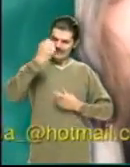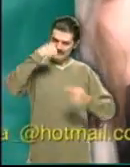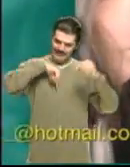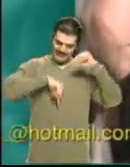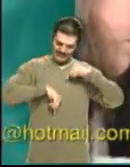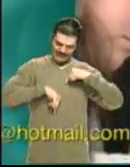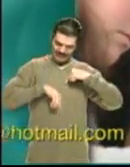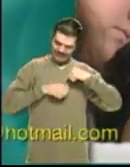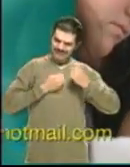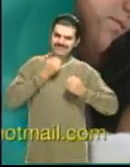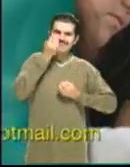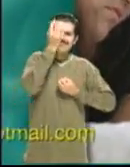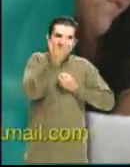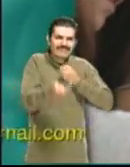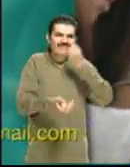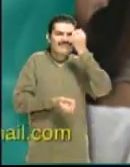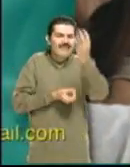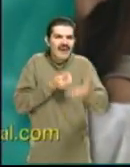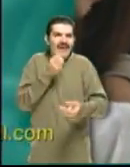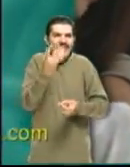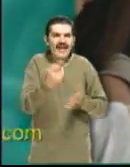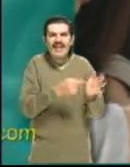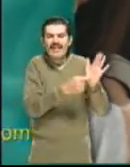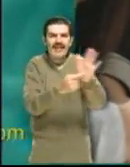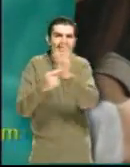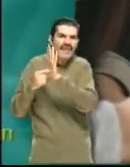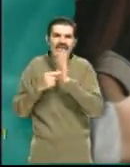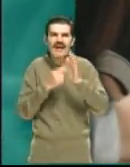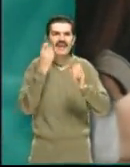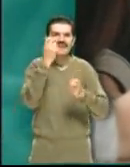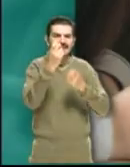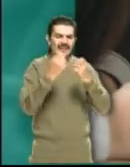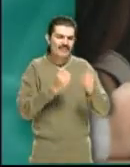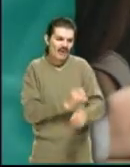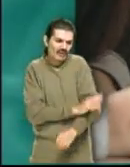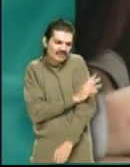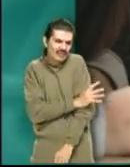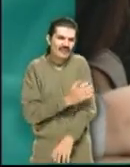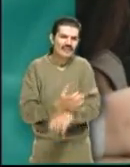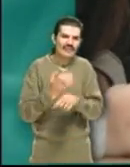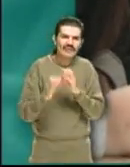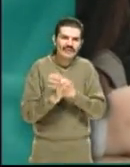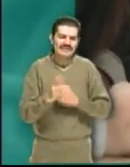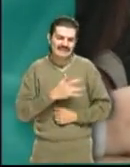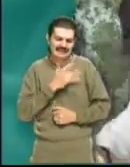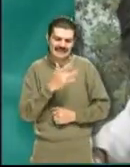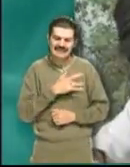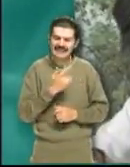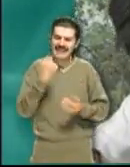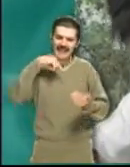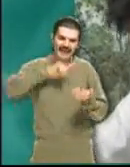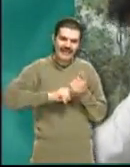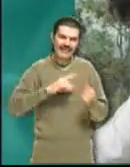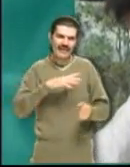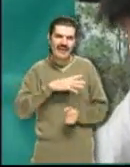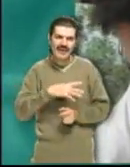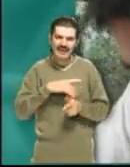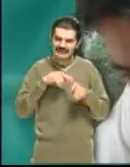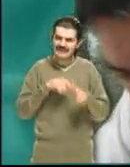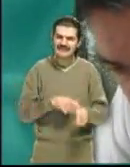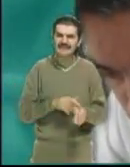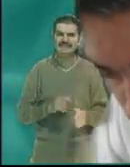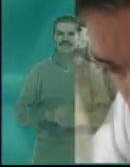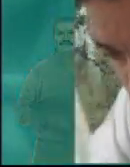de ellos y empiezan ellos a volcar y a proyectar y a plasmar todas esas emociones y sentimientos que siempre han tenido y que las